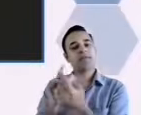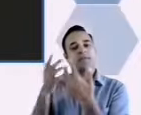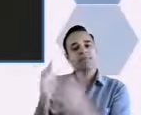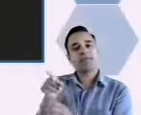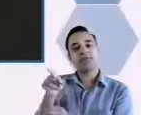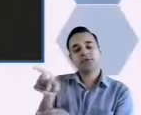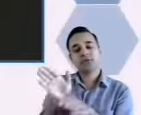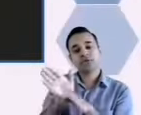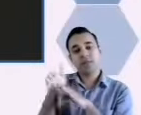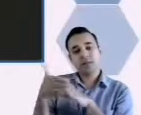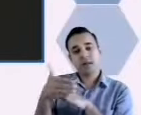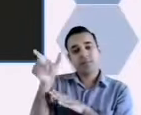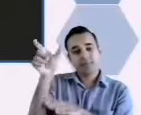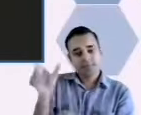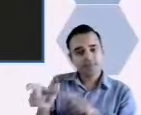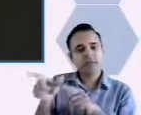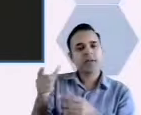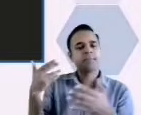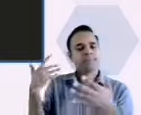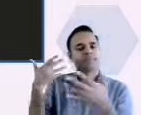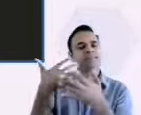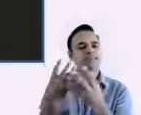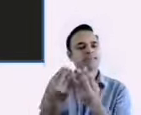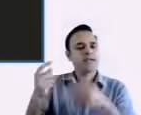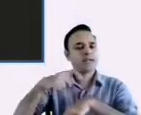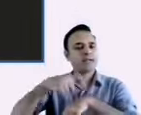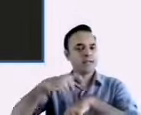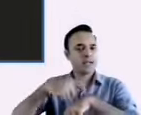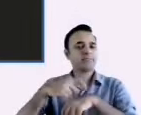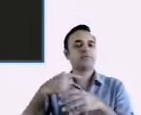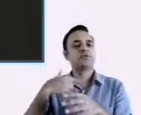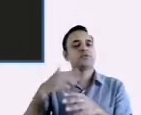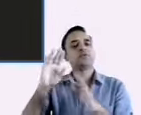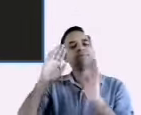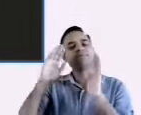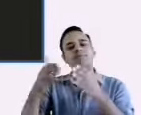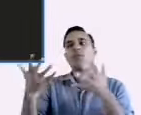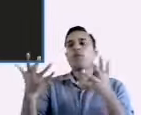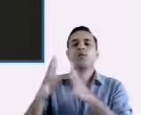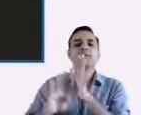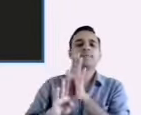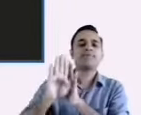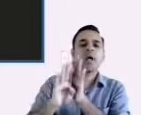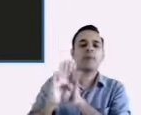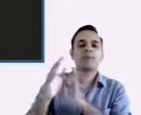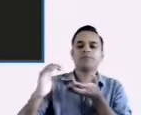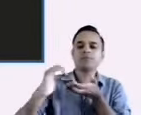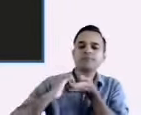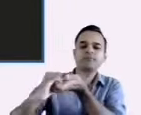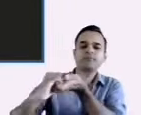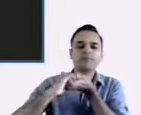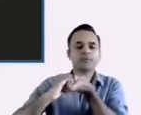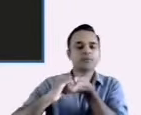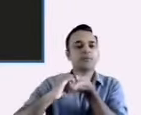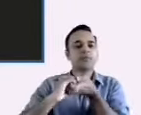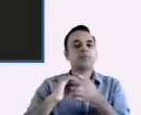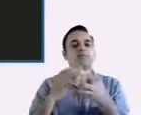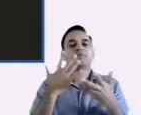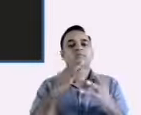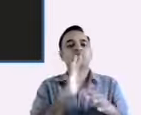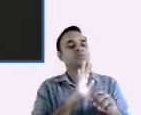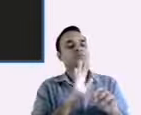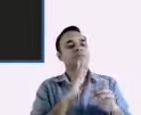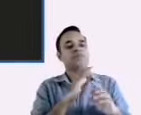de desastres en américa latina y el caribe tenemos una amplia experiencia en el diseño de infraestructura de